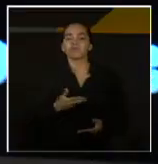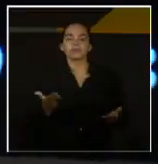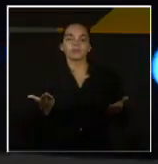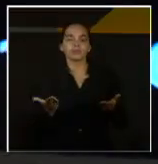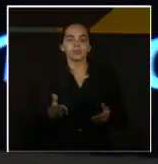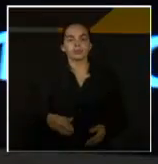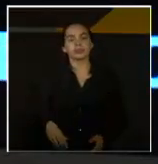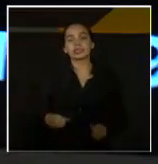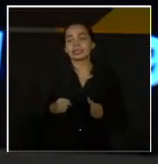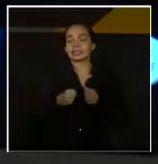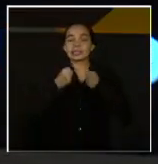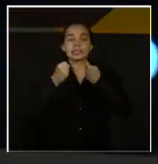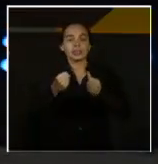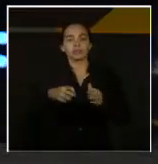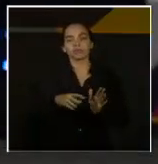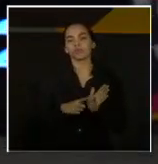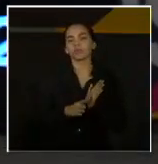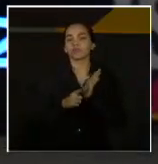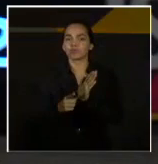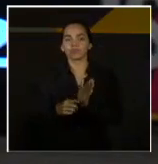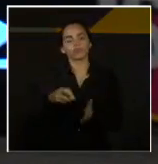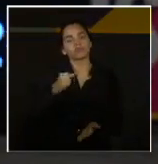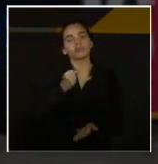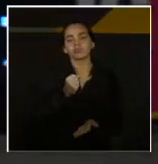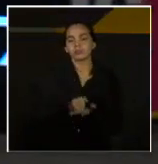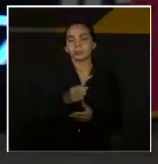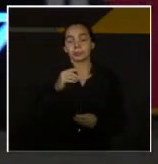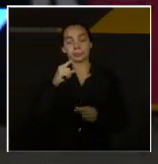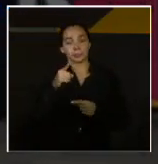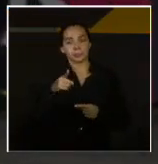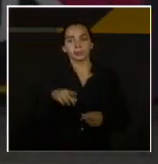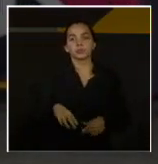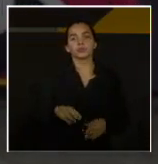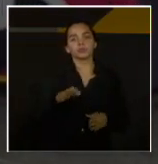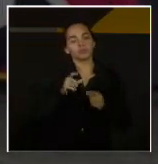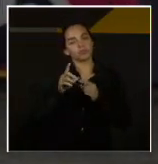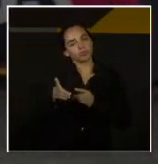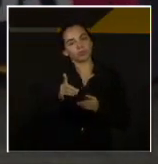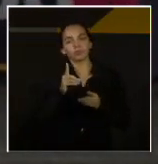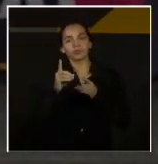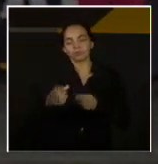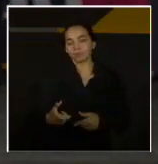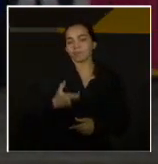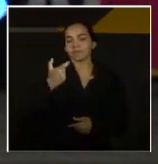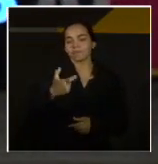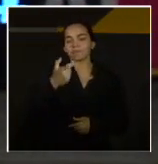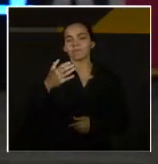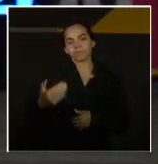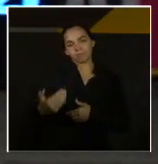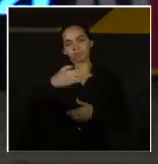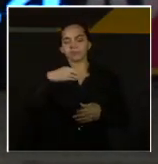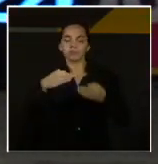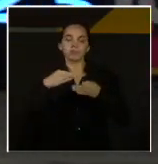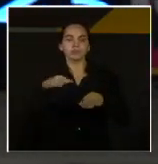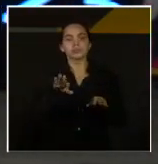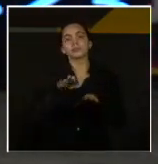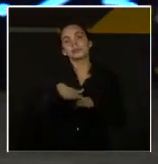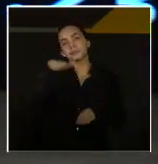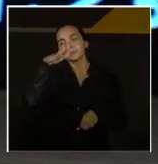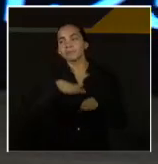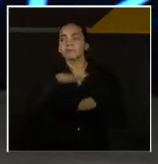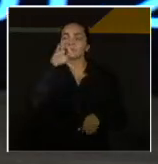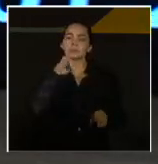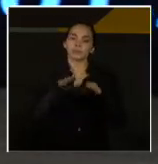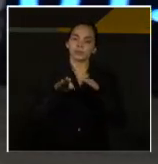es impulsar y detonar polos de desarrollo económico en el interior del estado. Yucatán no es